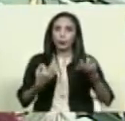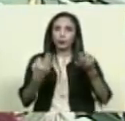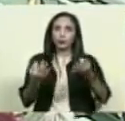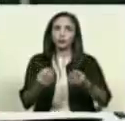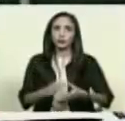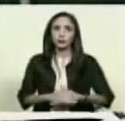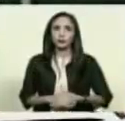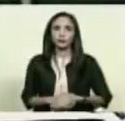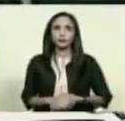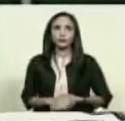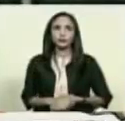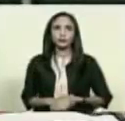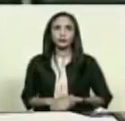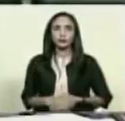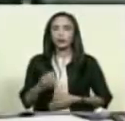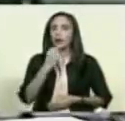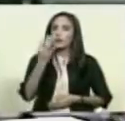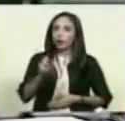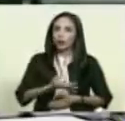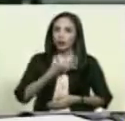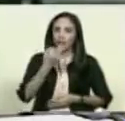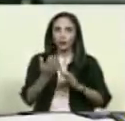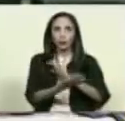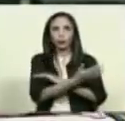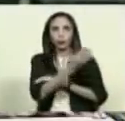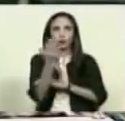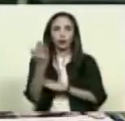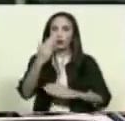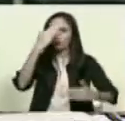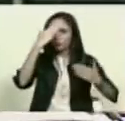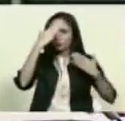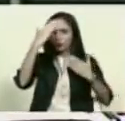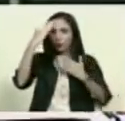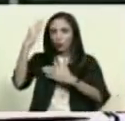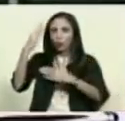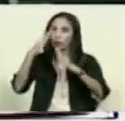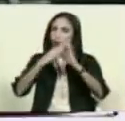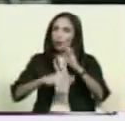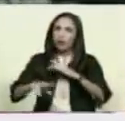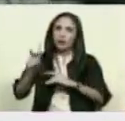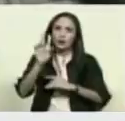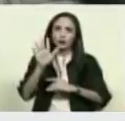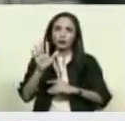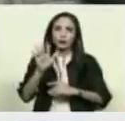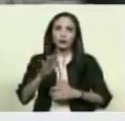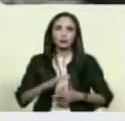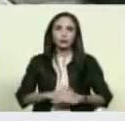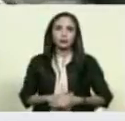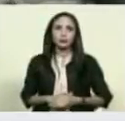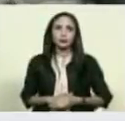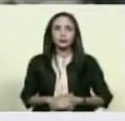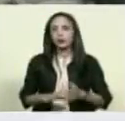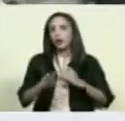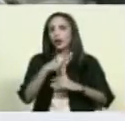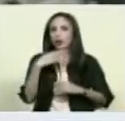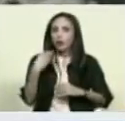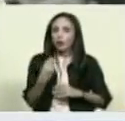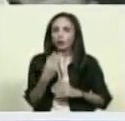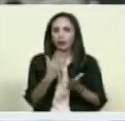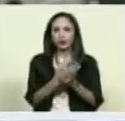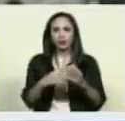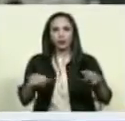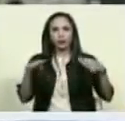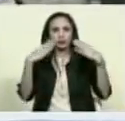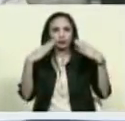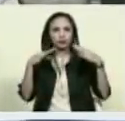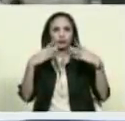Pedro. Sí, buenas tardes, presidente. Quiero saludar a todo el pueblo de Venezuela y en especial a toda la juventud venezolana,